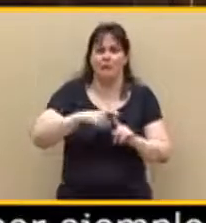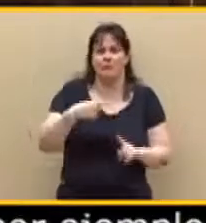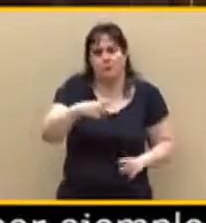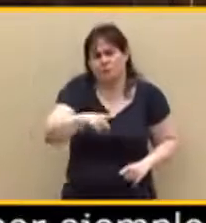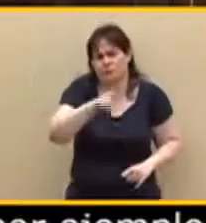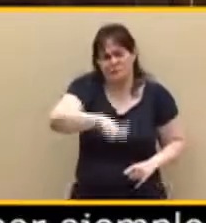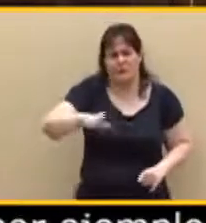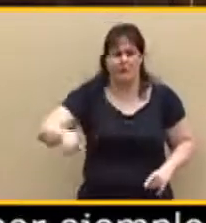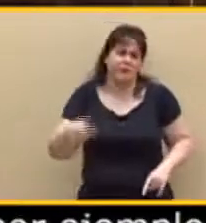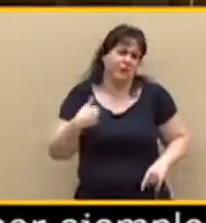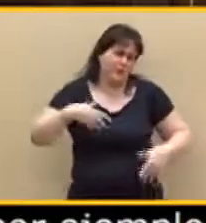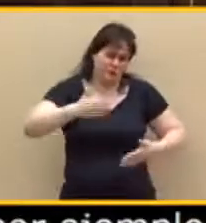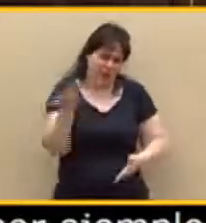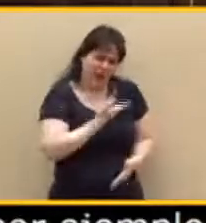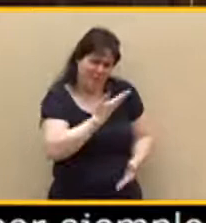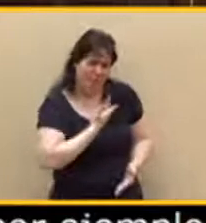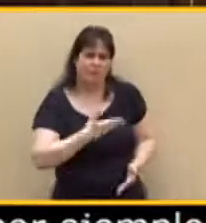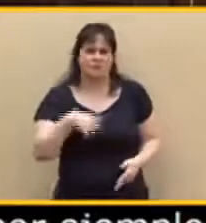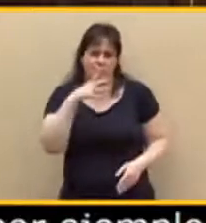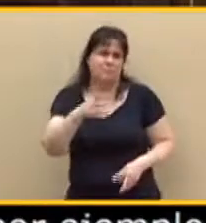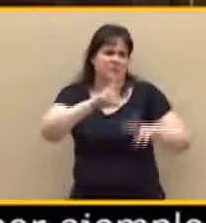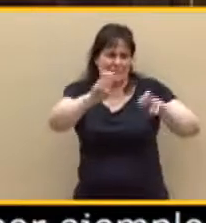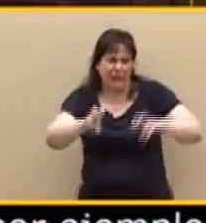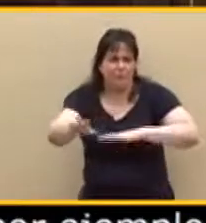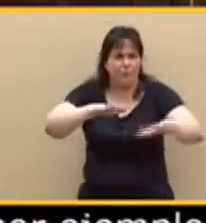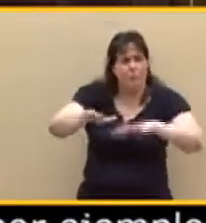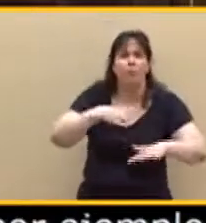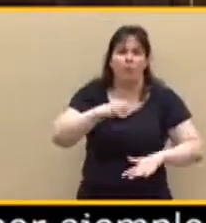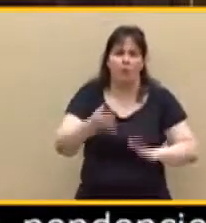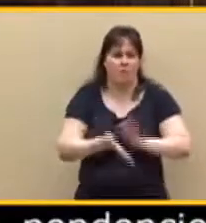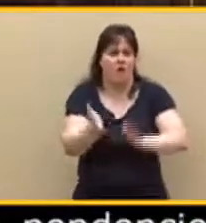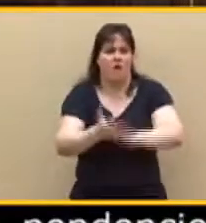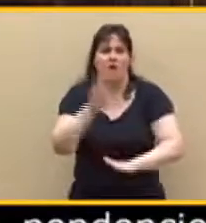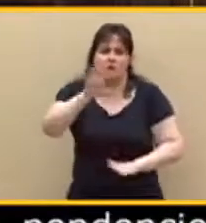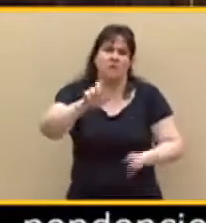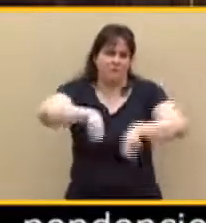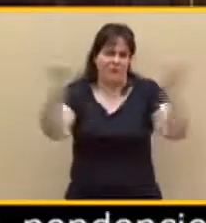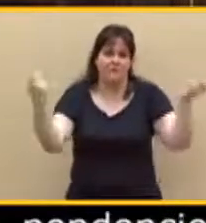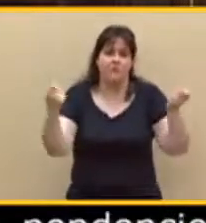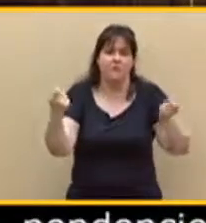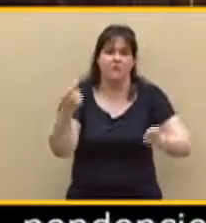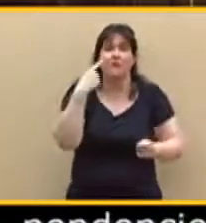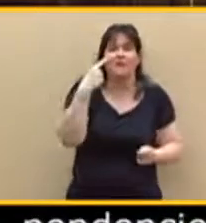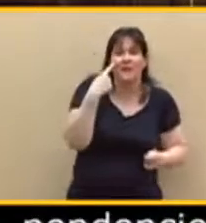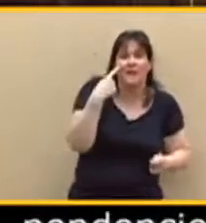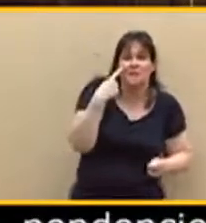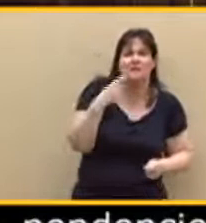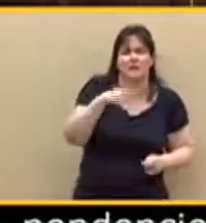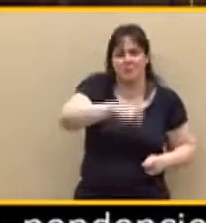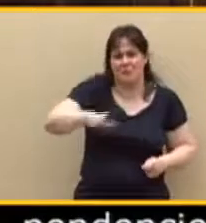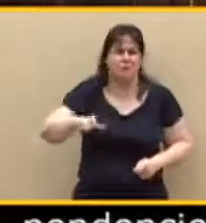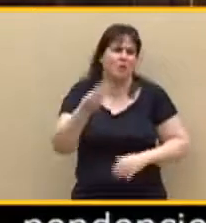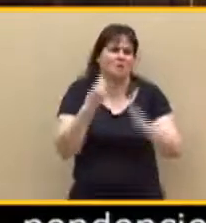tras esas movilizaciones se podía esconder un golpe de Estado. Fíjense, híbridos de hiena y rata, malnacidos,